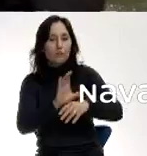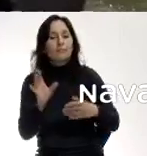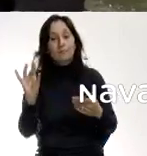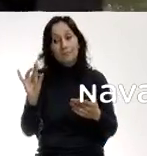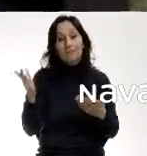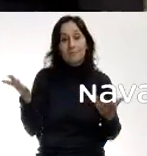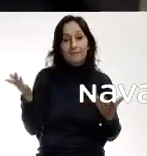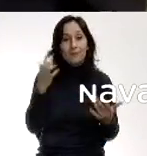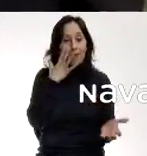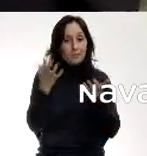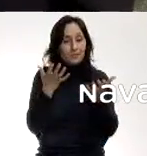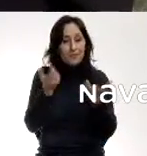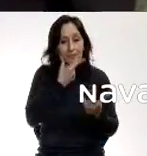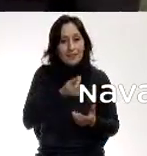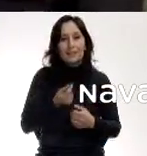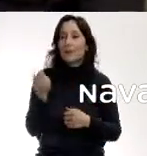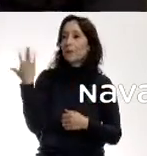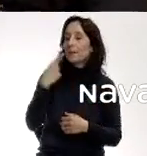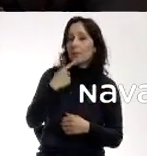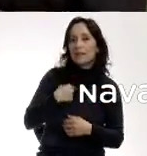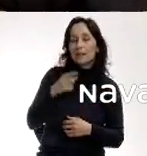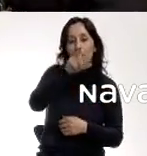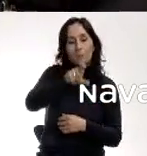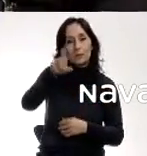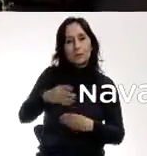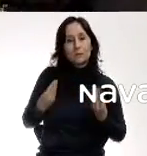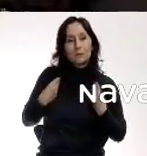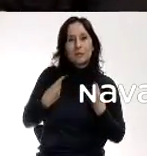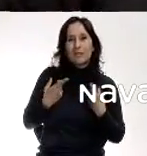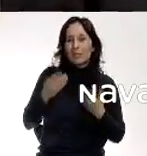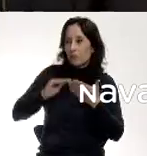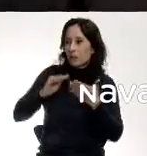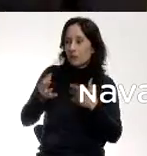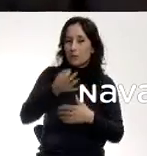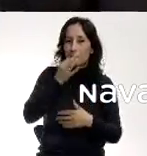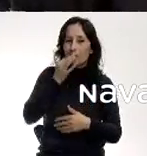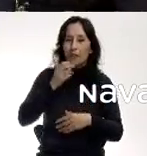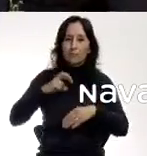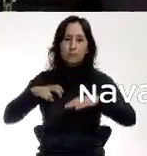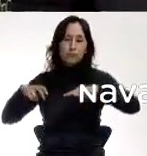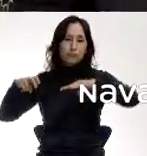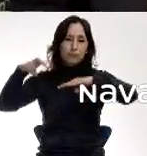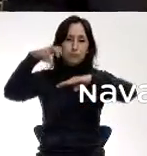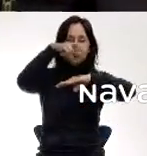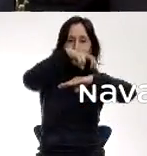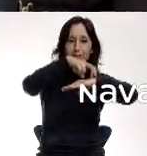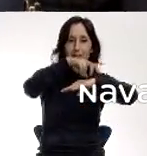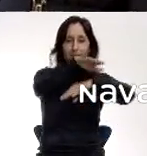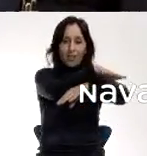a decir? Es que salta a la vista. Me decías que son muchos los vecinos que cada tarde suben para poder estar un ratito